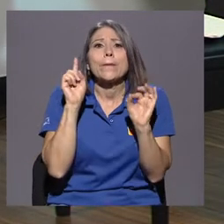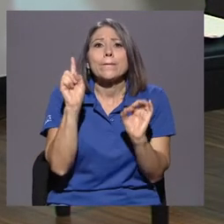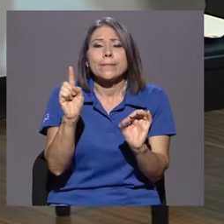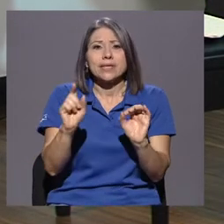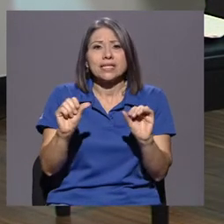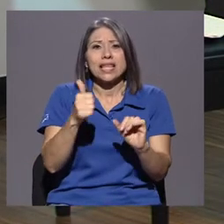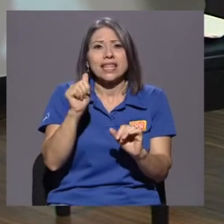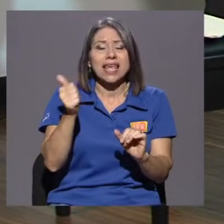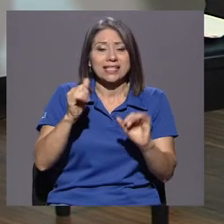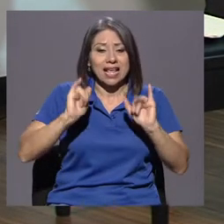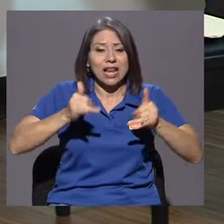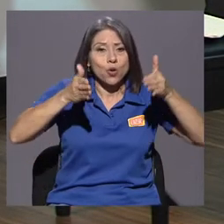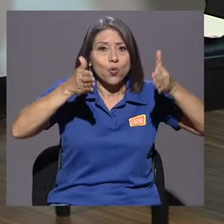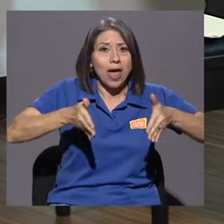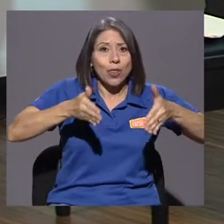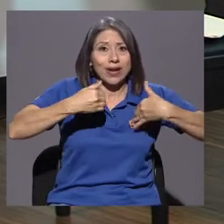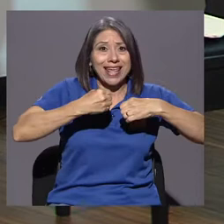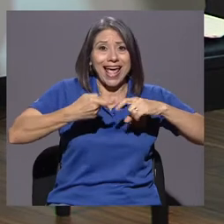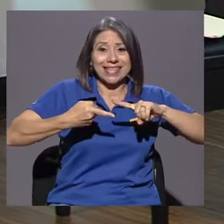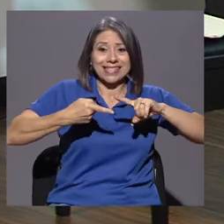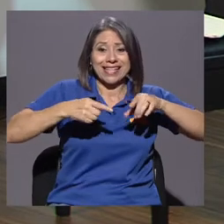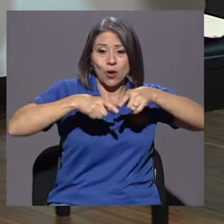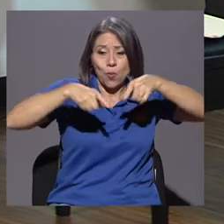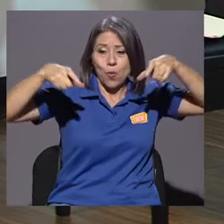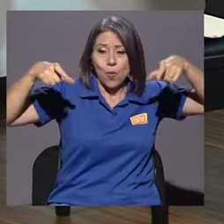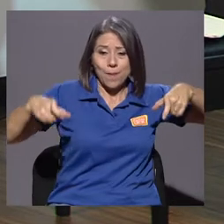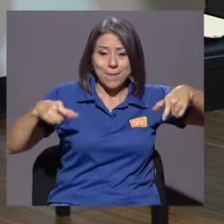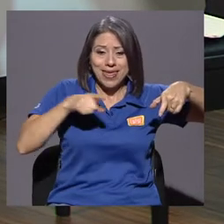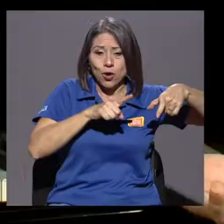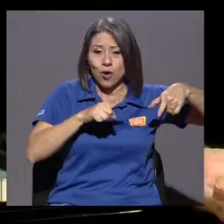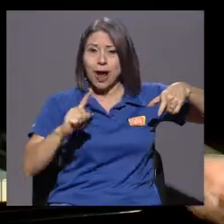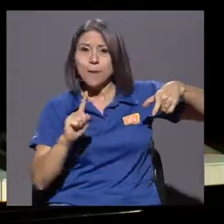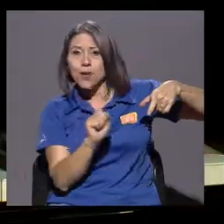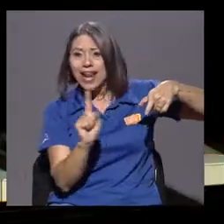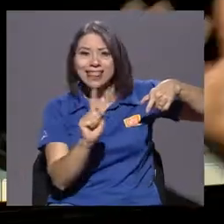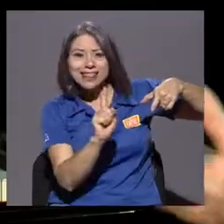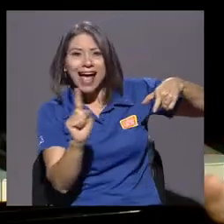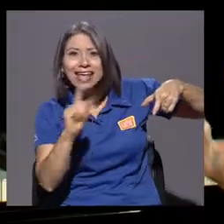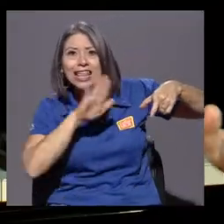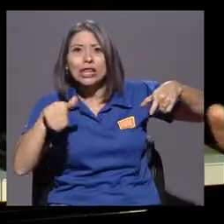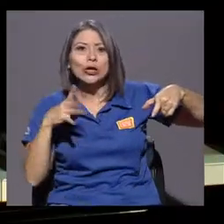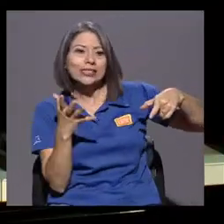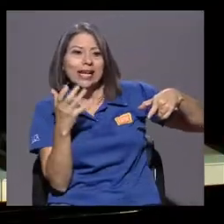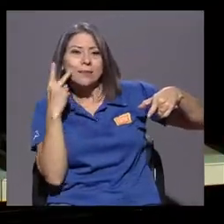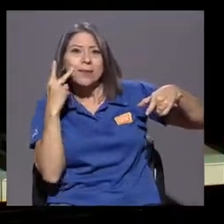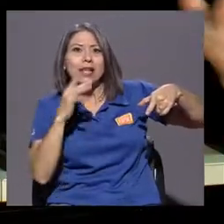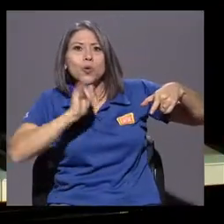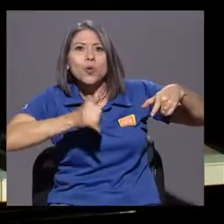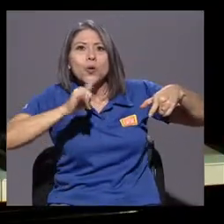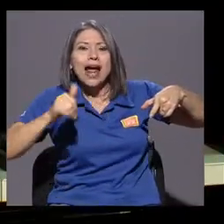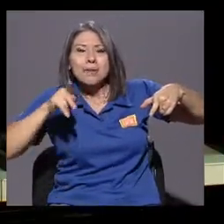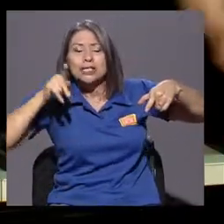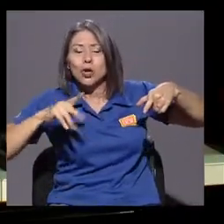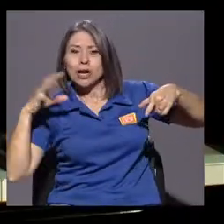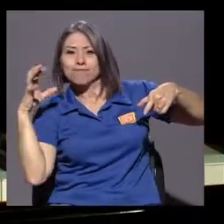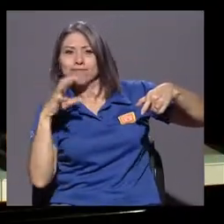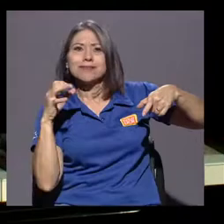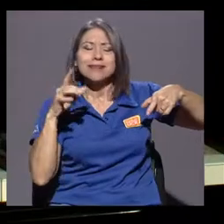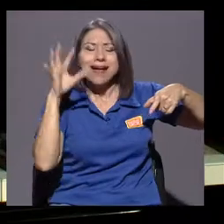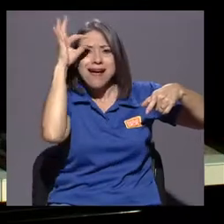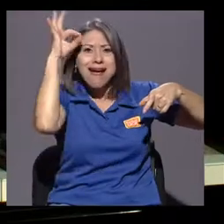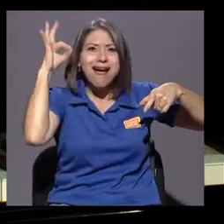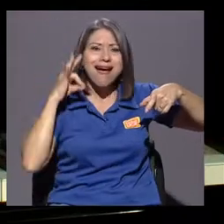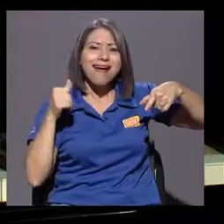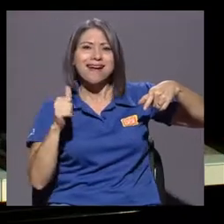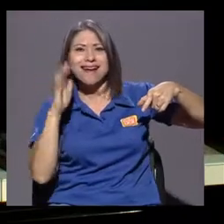transición entre el mediocampo y el ataque ese que todos amamos ver jugar el virtuoso en el el eje del ataque el hombre creativo